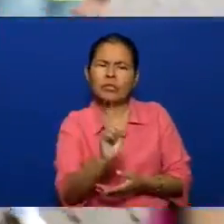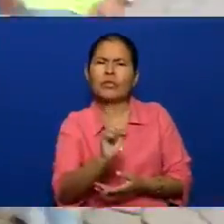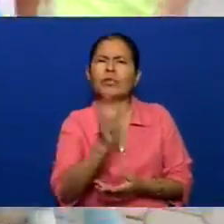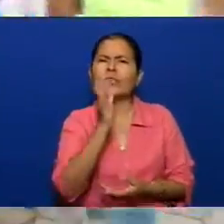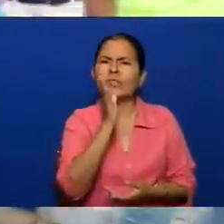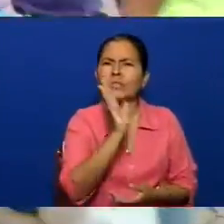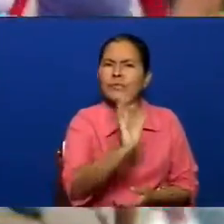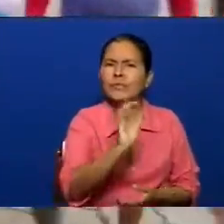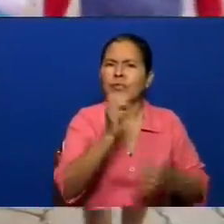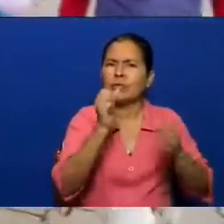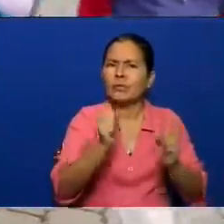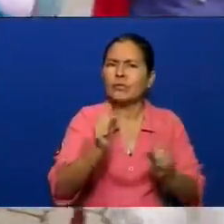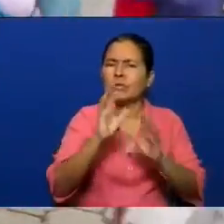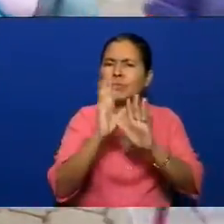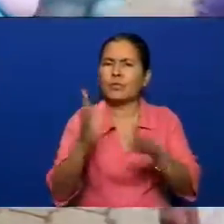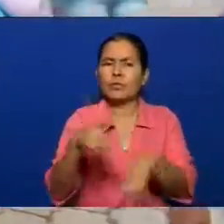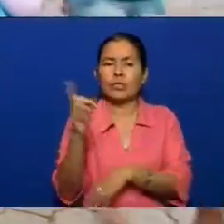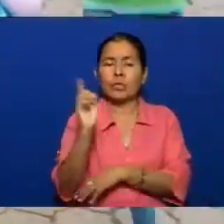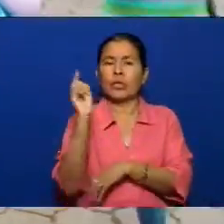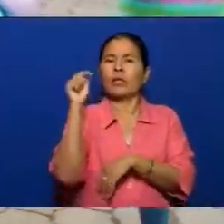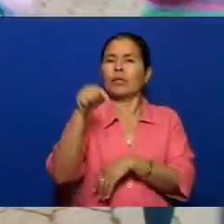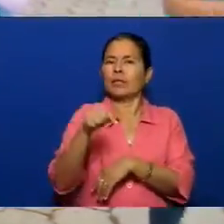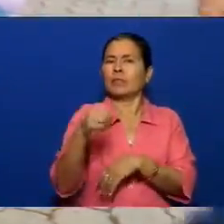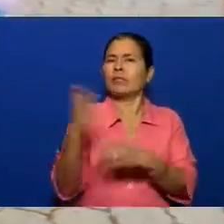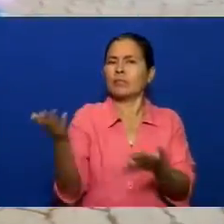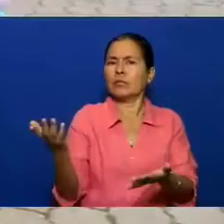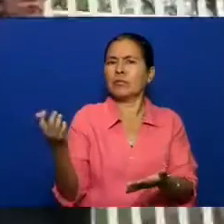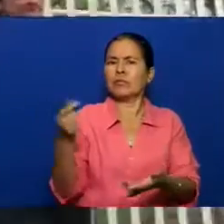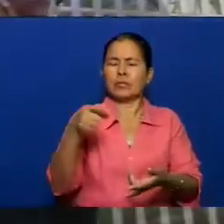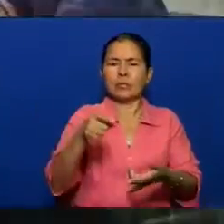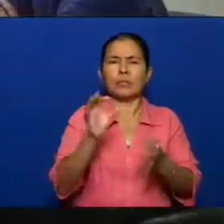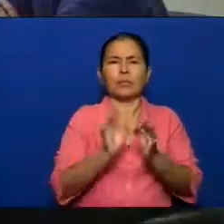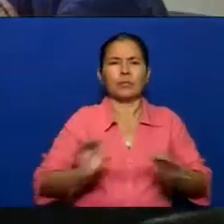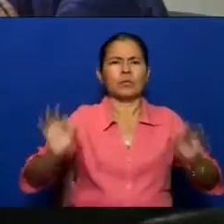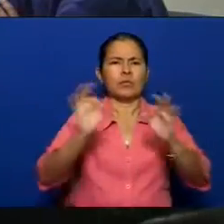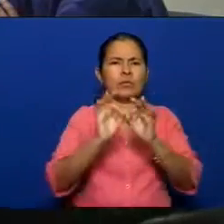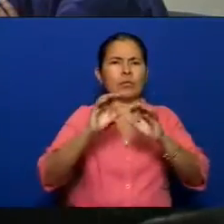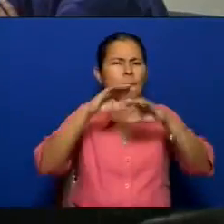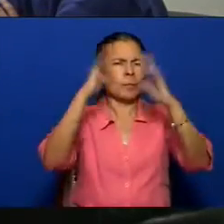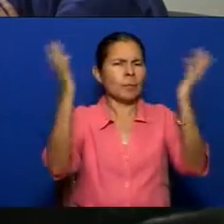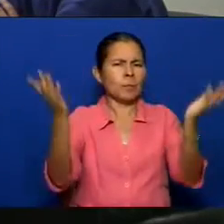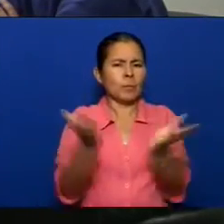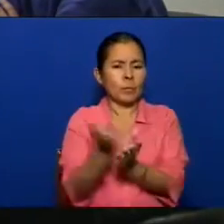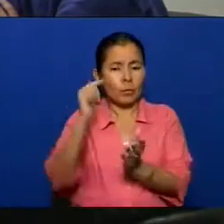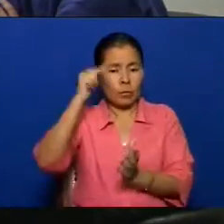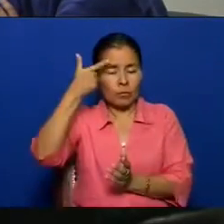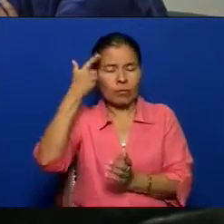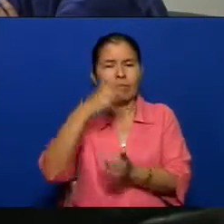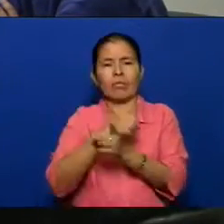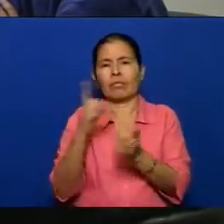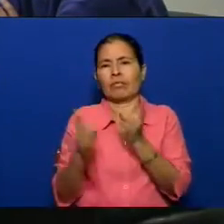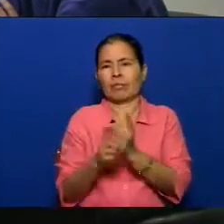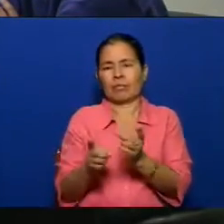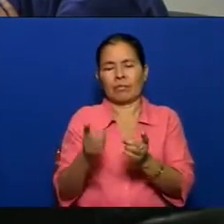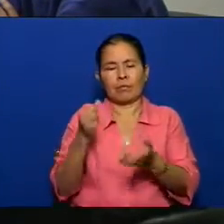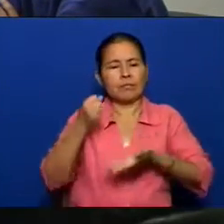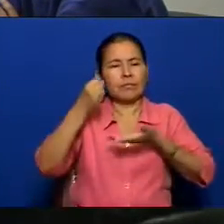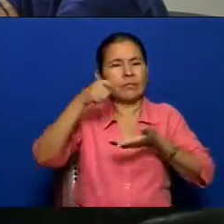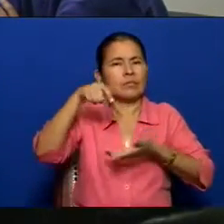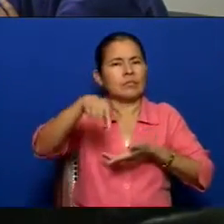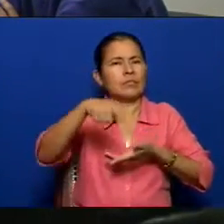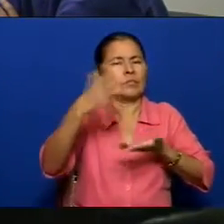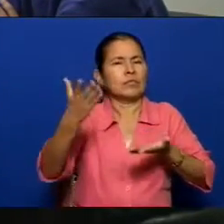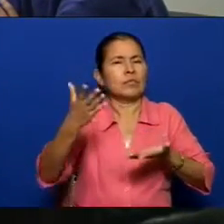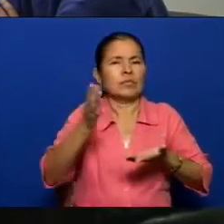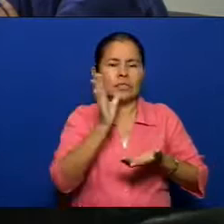firmemente que la mejor inversión del mundo es invertir en la niñez. Es ahora que hay que invertir. El discurso de que los